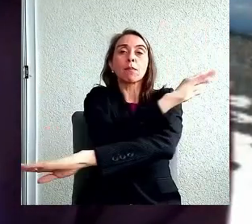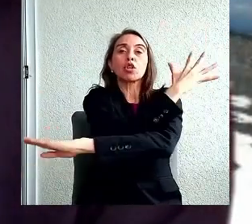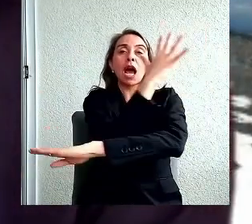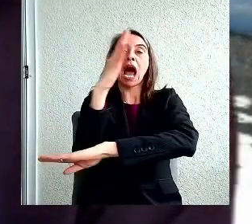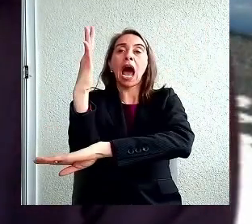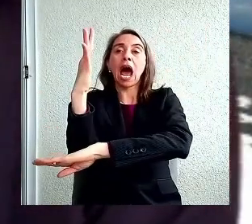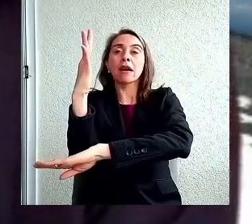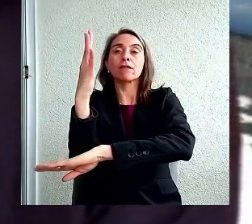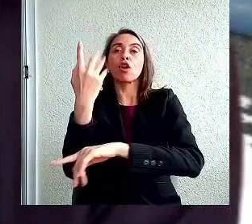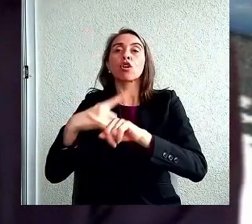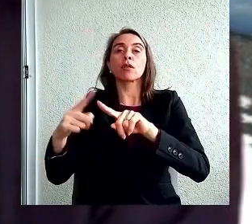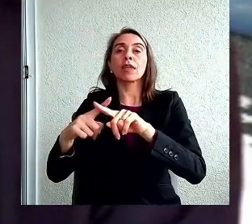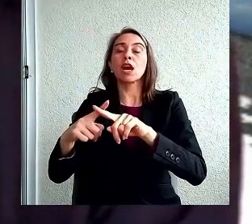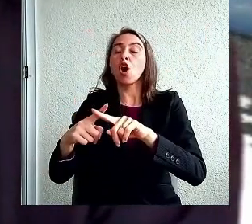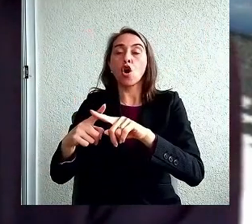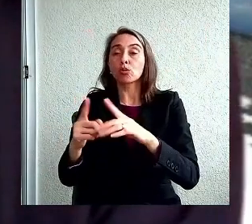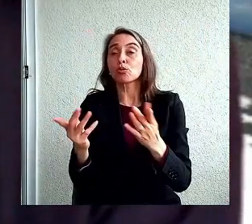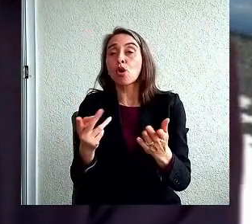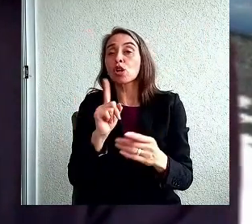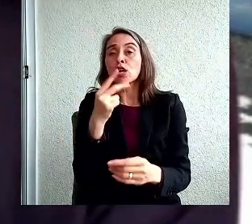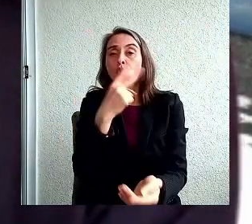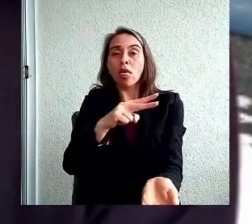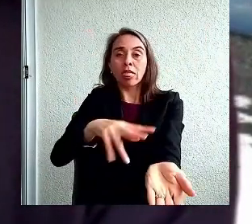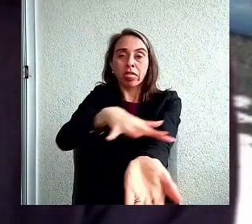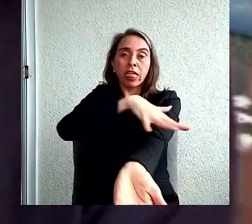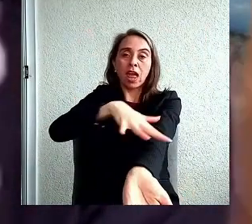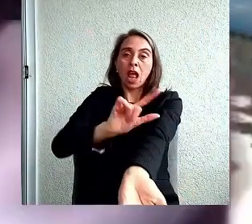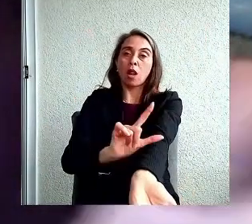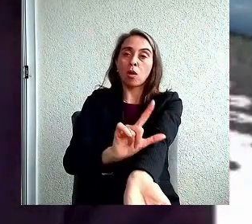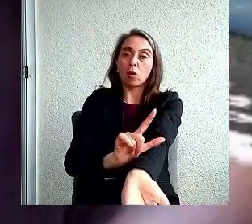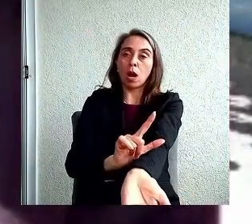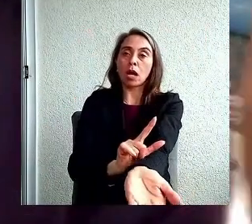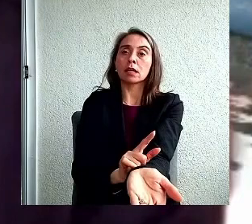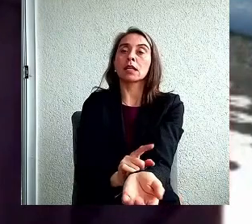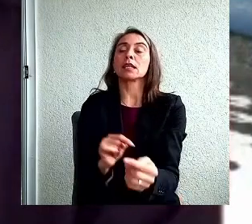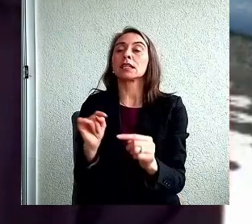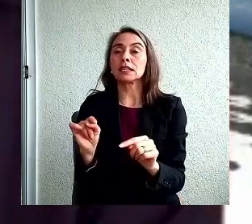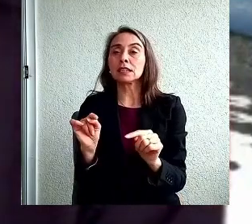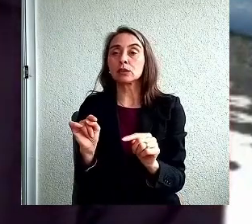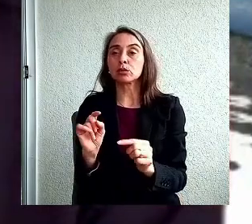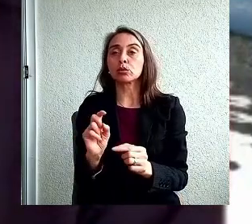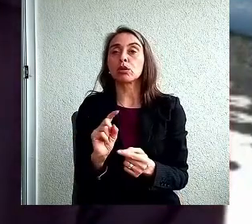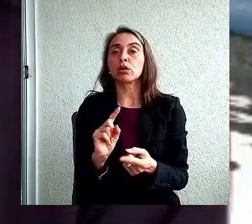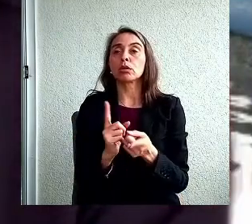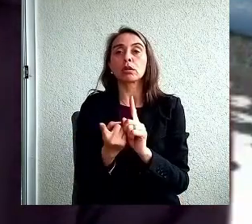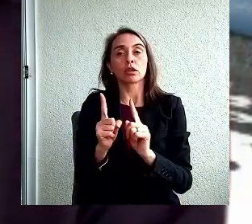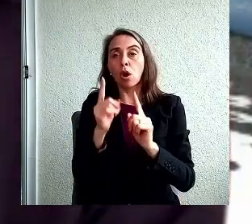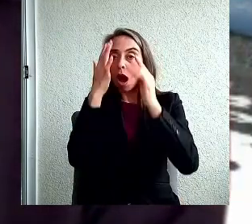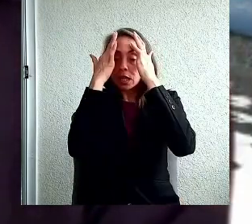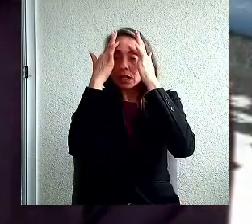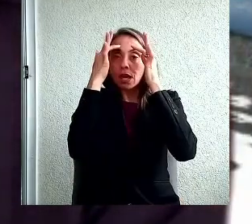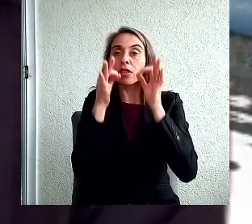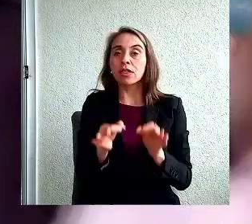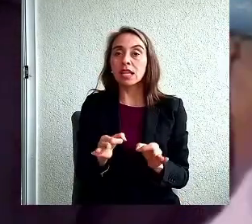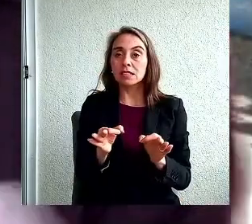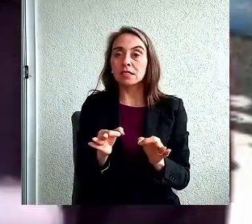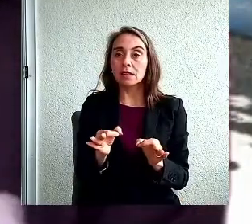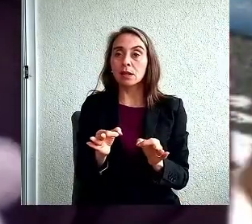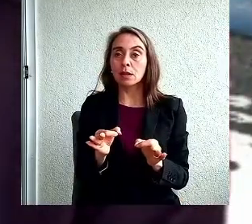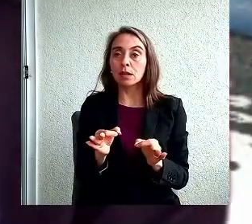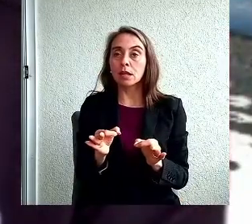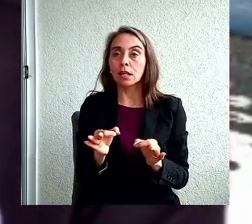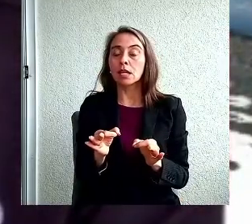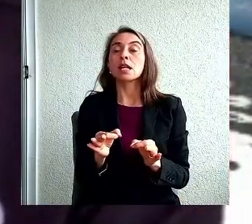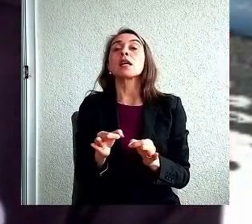Por lo tanto, la medida iría también por tomar decisiones, ya sea de nivel político, en torno